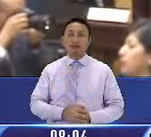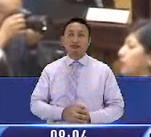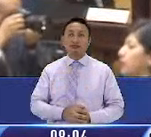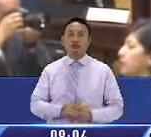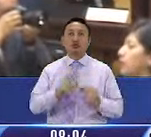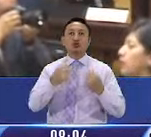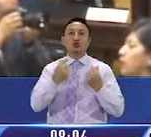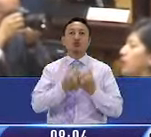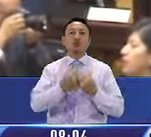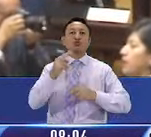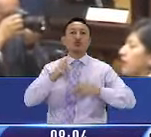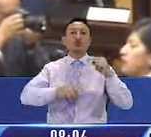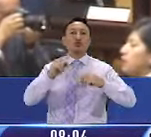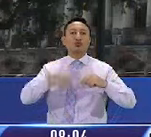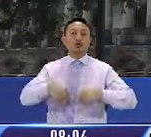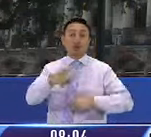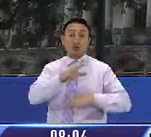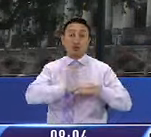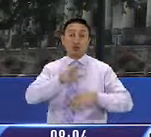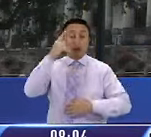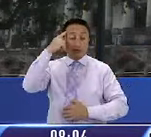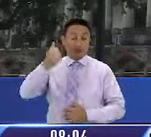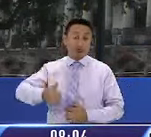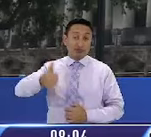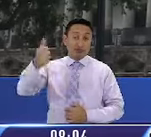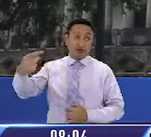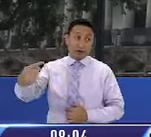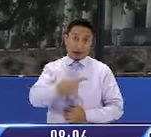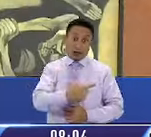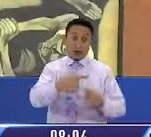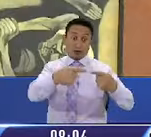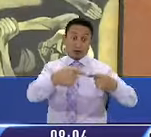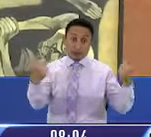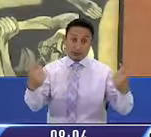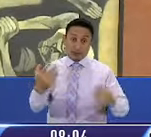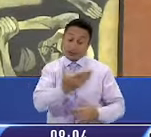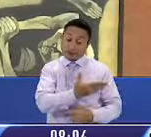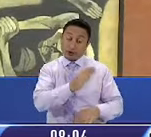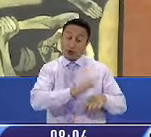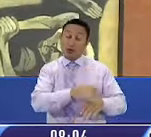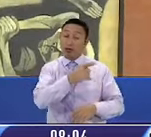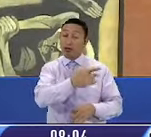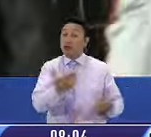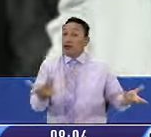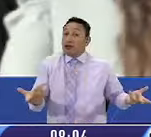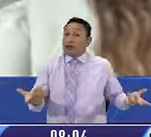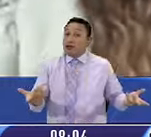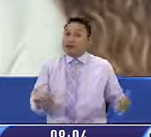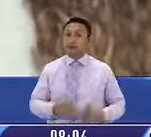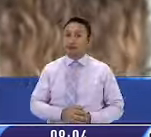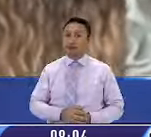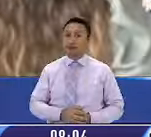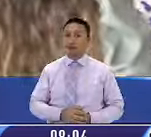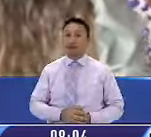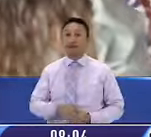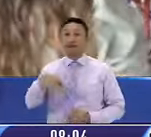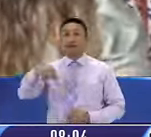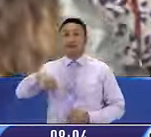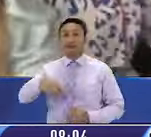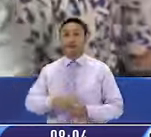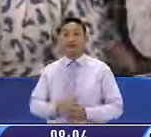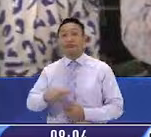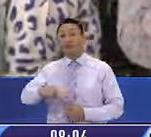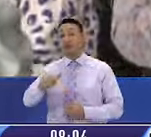Construye responsabilizó al gobierno de provocar la ruptura entre ambos poderes del Estado al cooptar asambleístas de